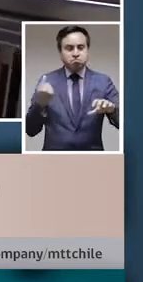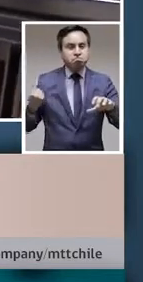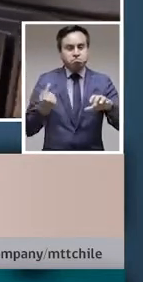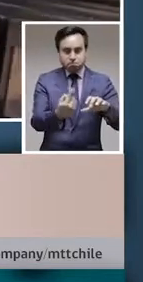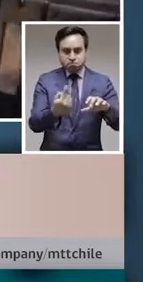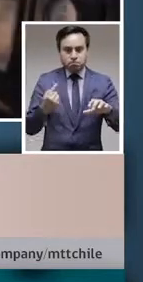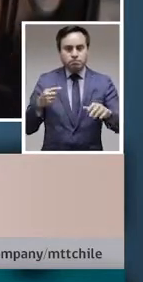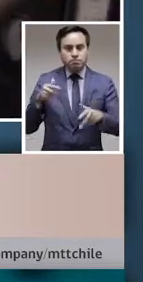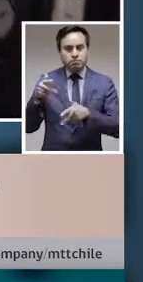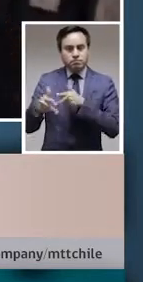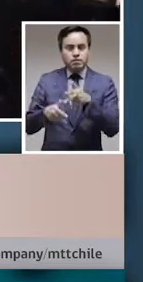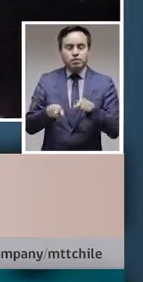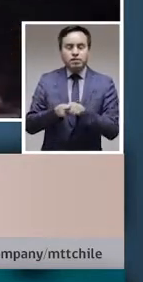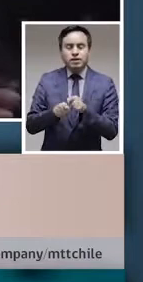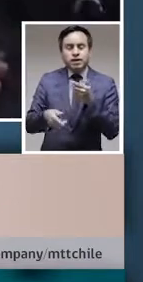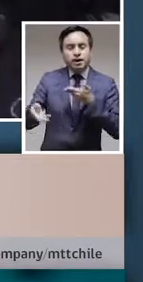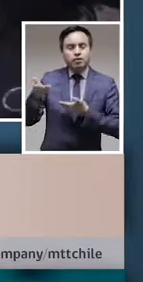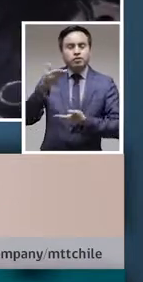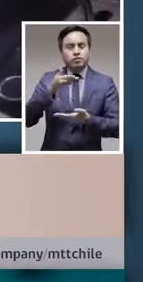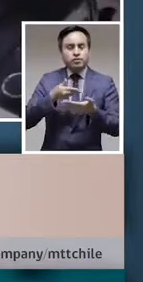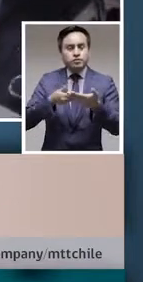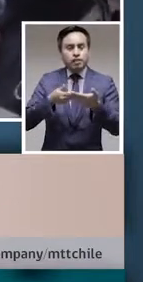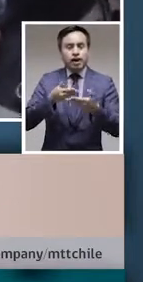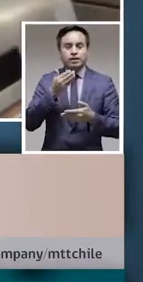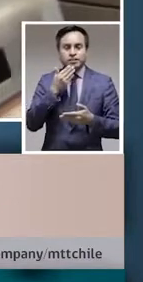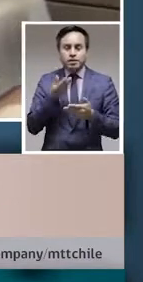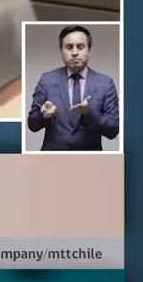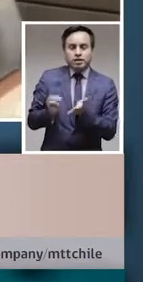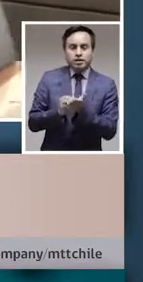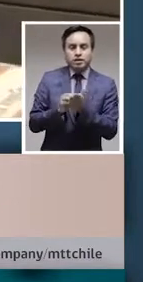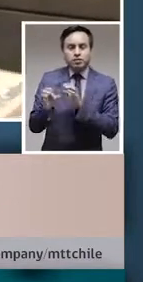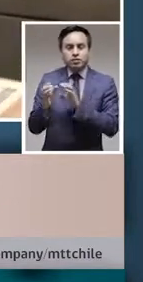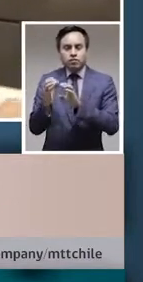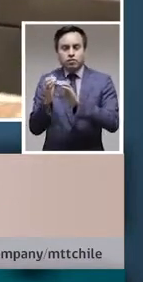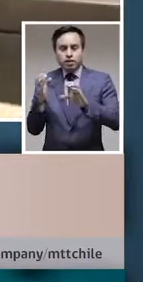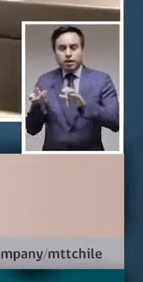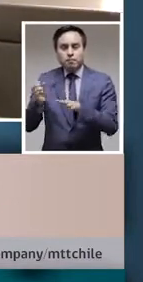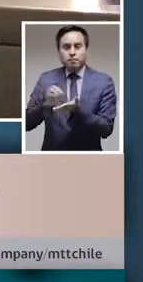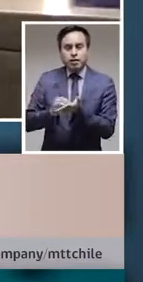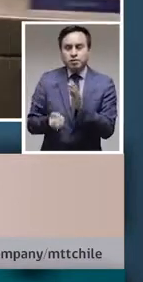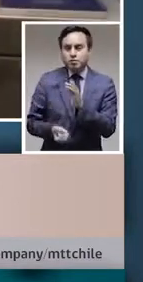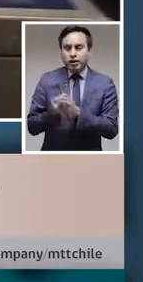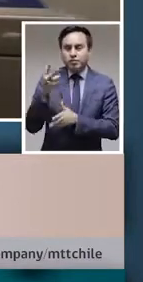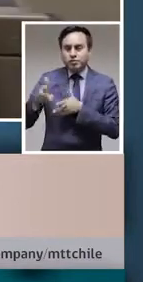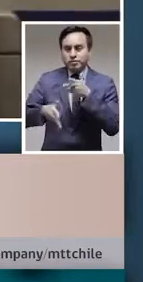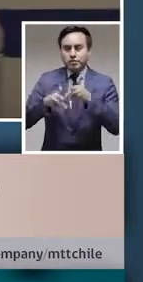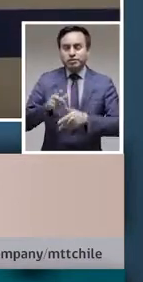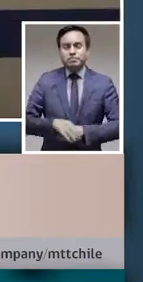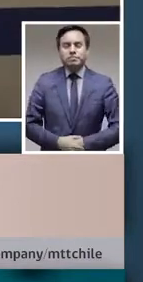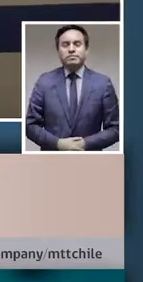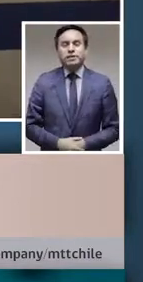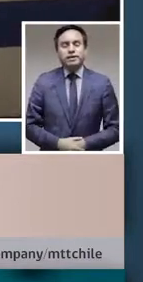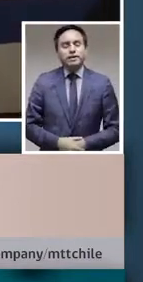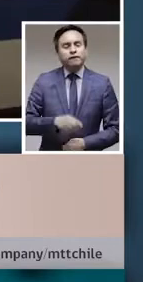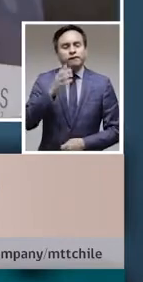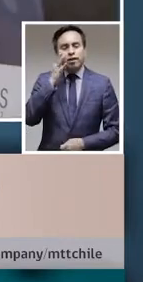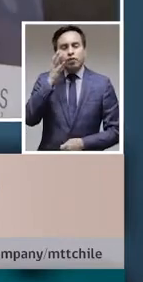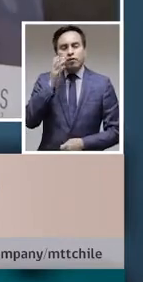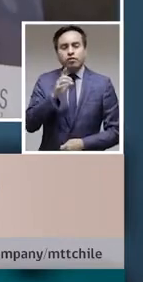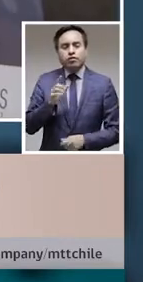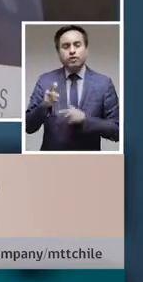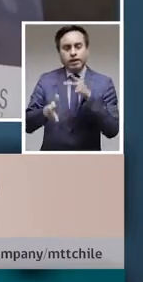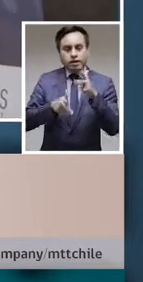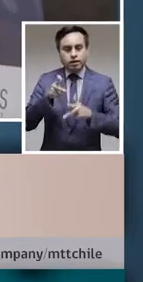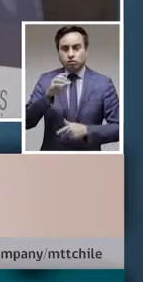como indiqué antes, la renovación o el complemento de flotas con más trenes nuevos. En el Biotren en